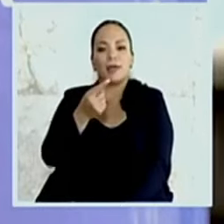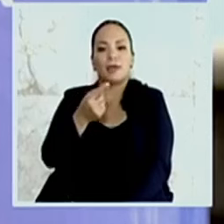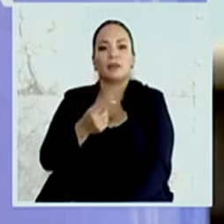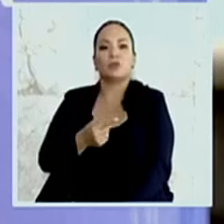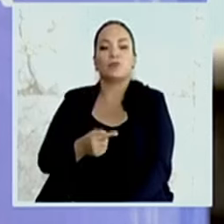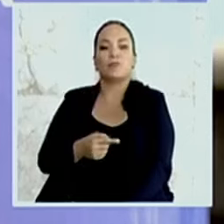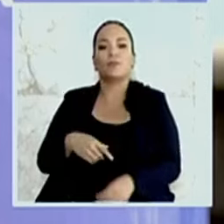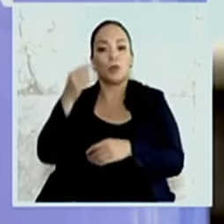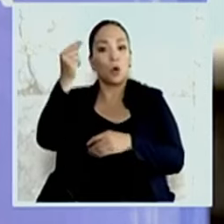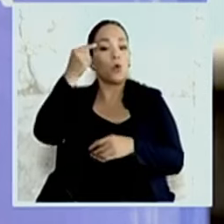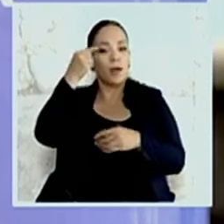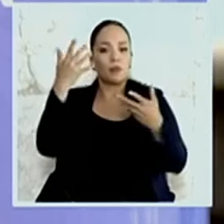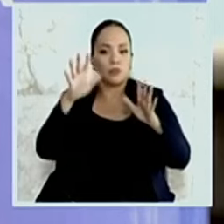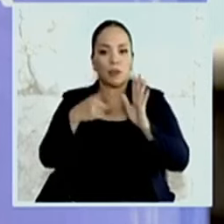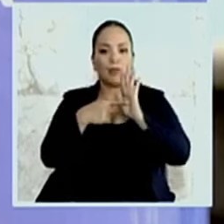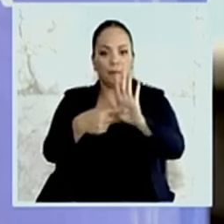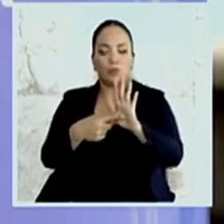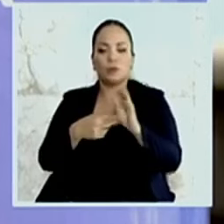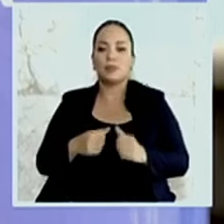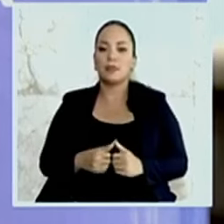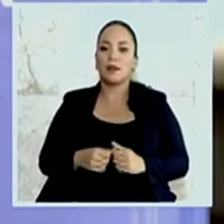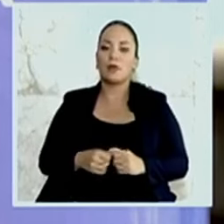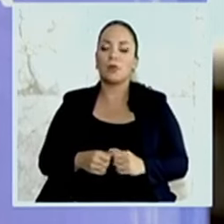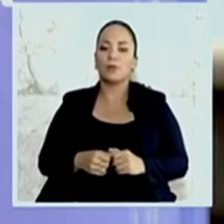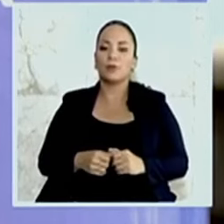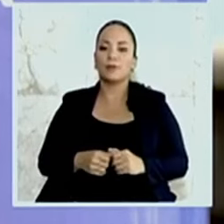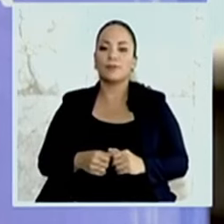Presidente. Muchísimas gracias.